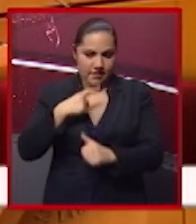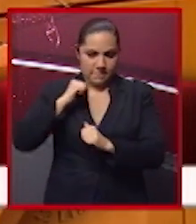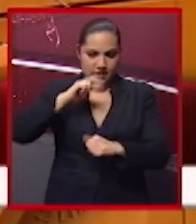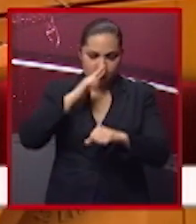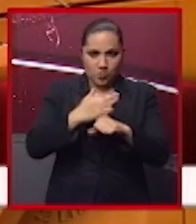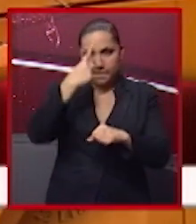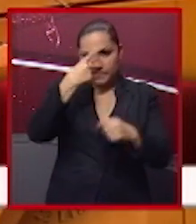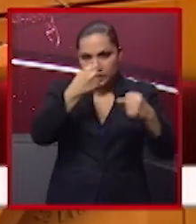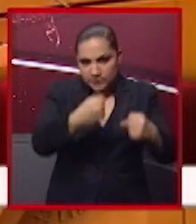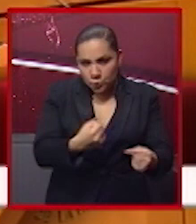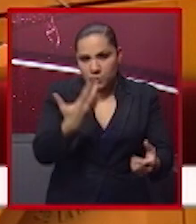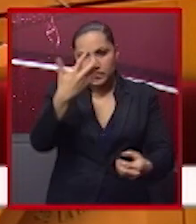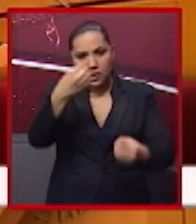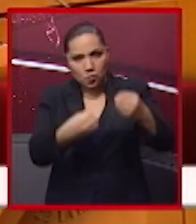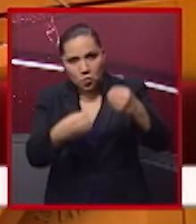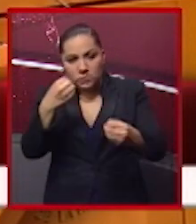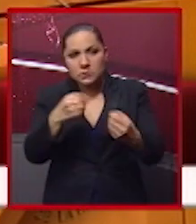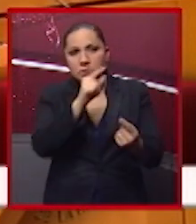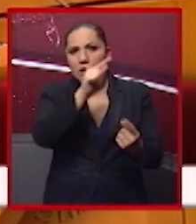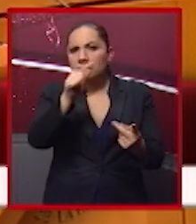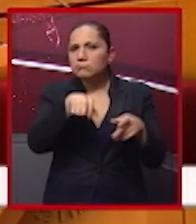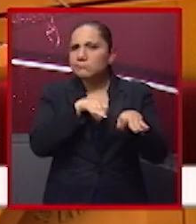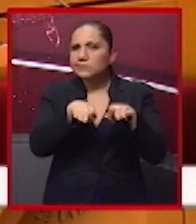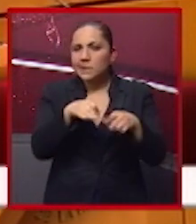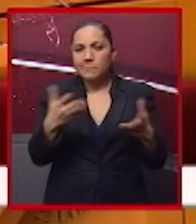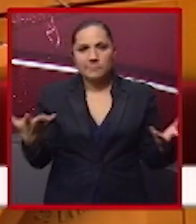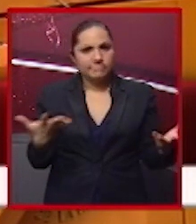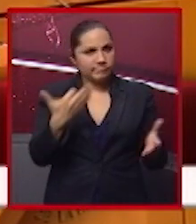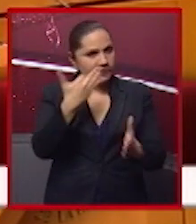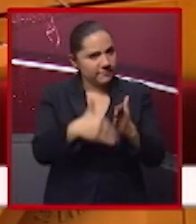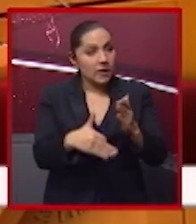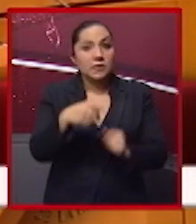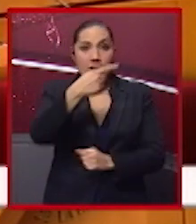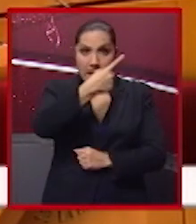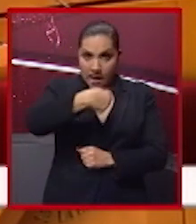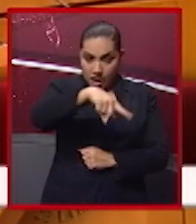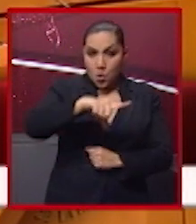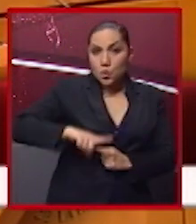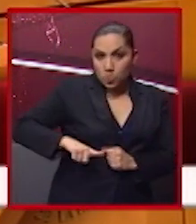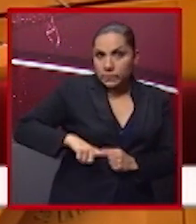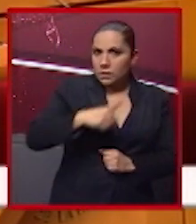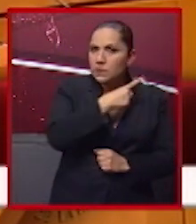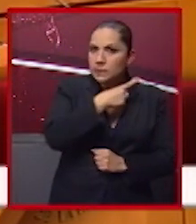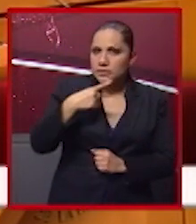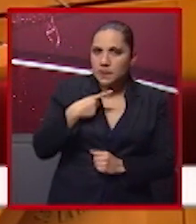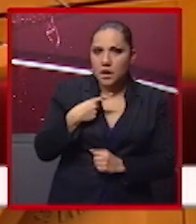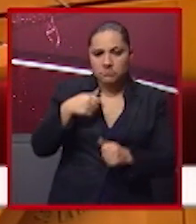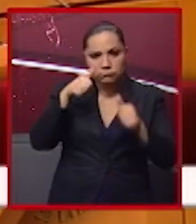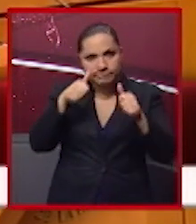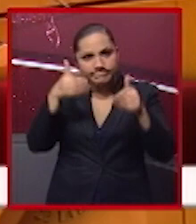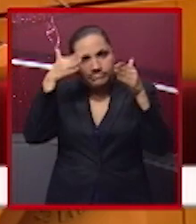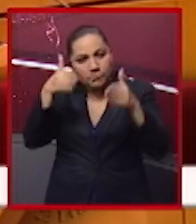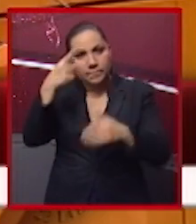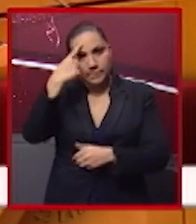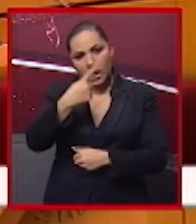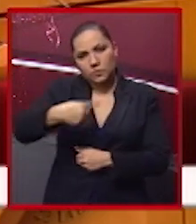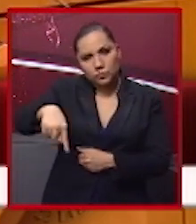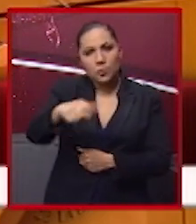gobierno federal haya abandonado su responsabilidad de fortalecer a los cuerpos policíacos de todos los niveles de gobierno.